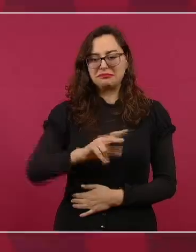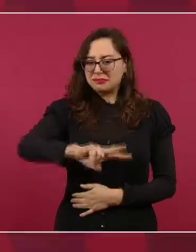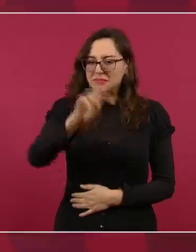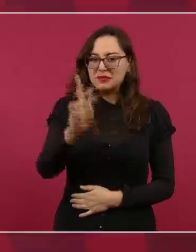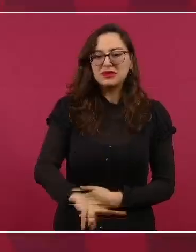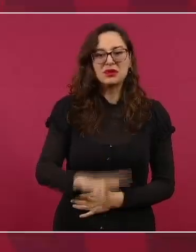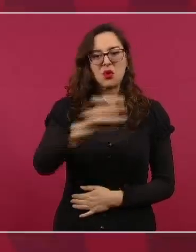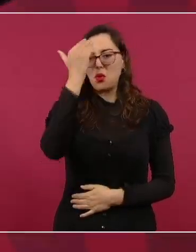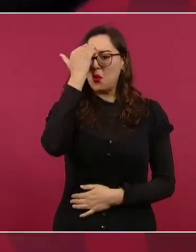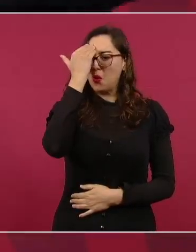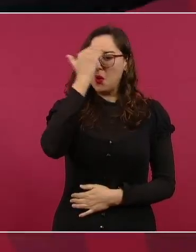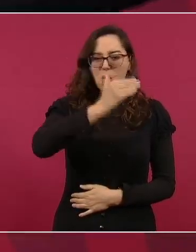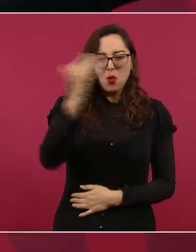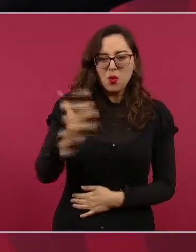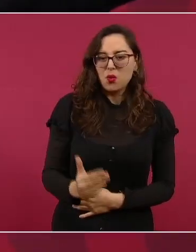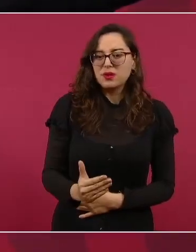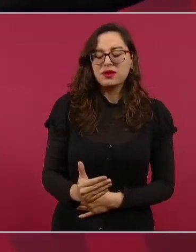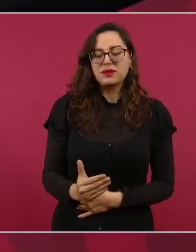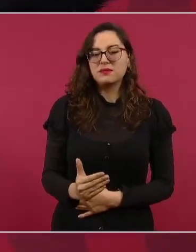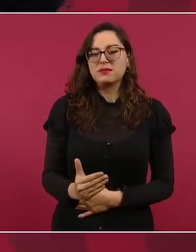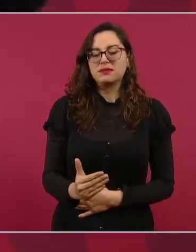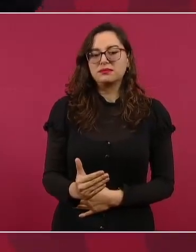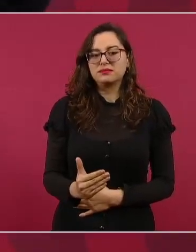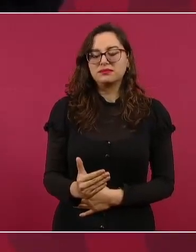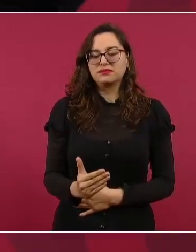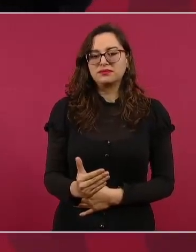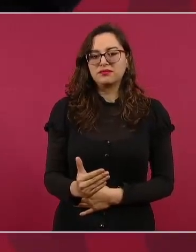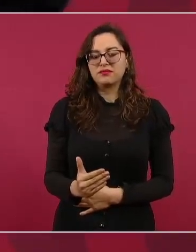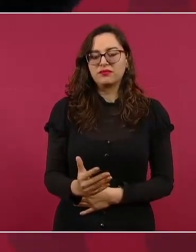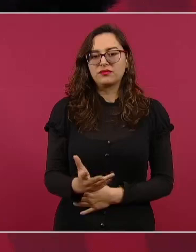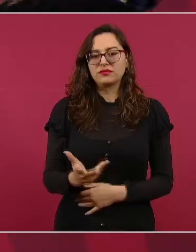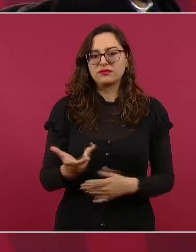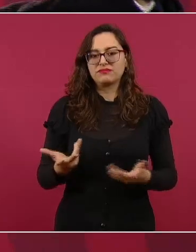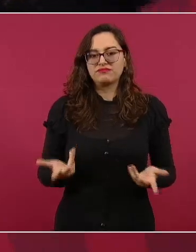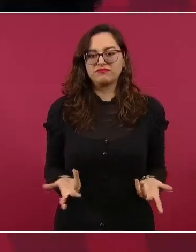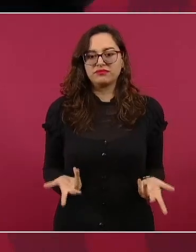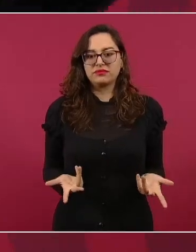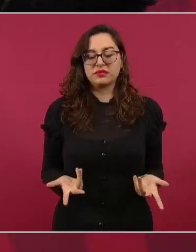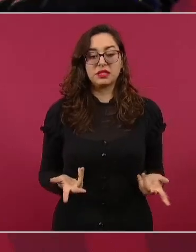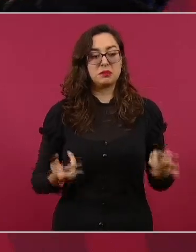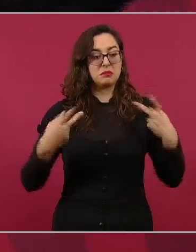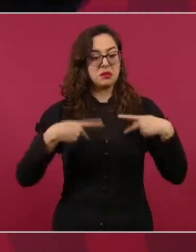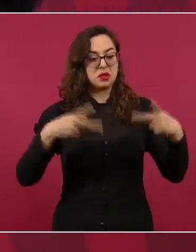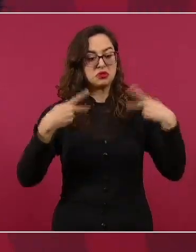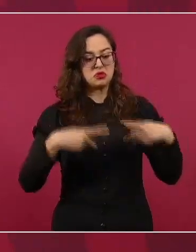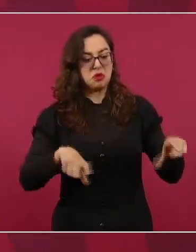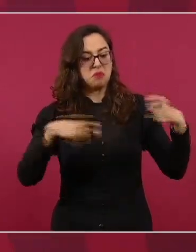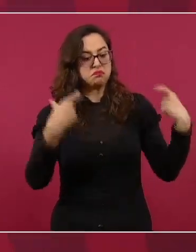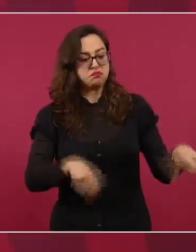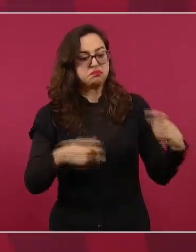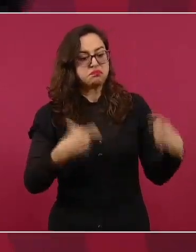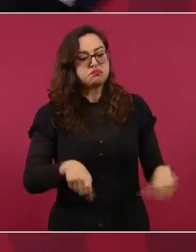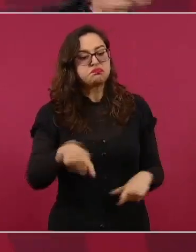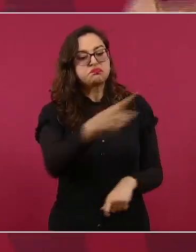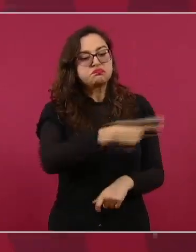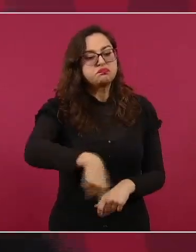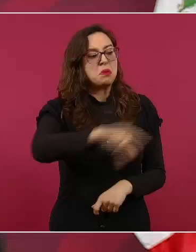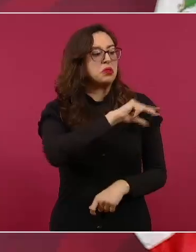tremendas. ¿Cuándo se había visto de que se convirtieran las deudas privadas de unos cuantos en deuda